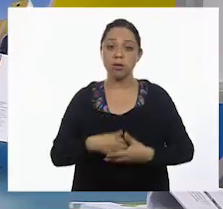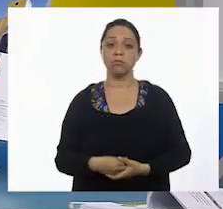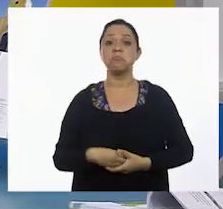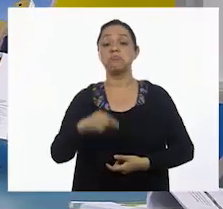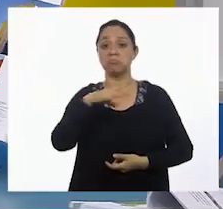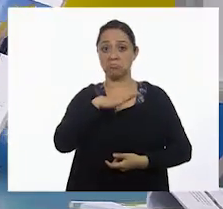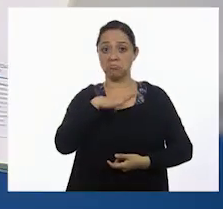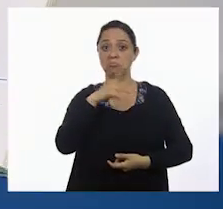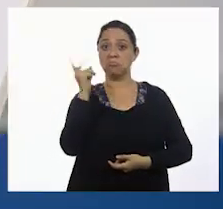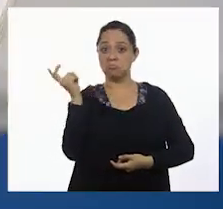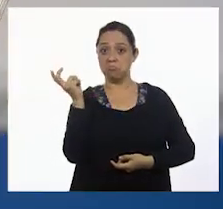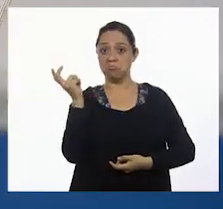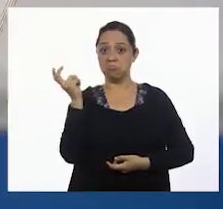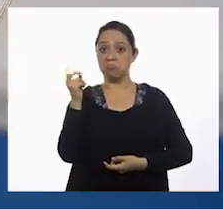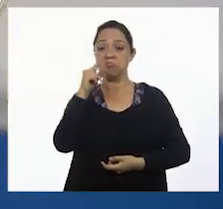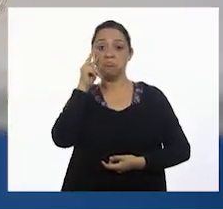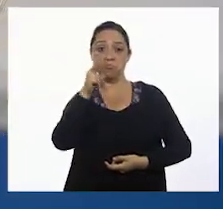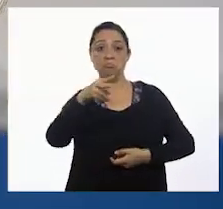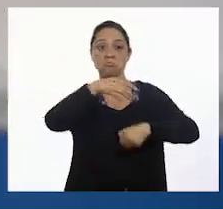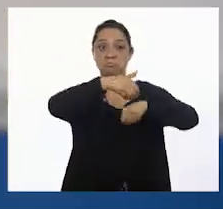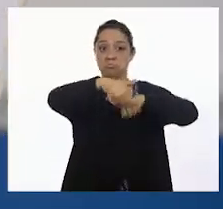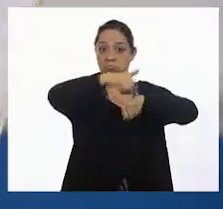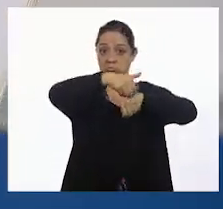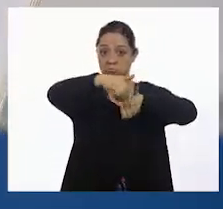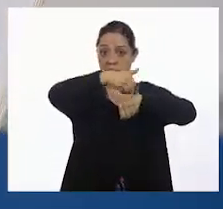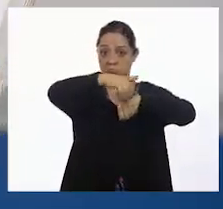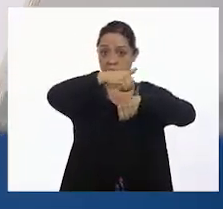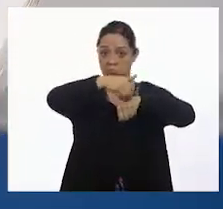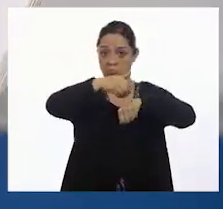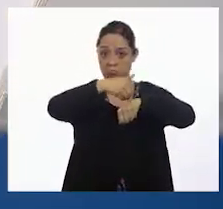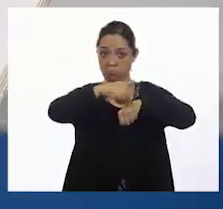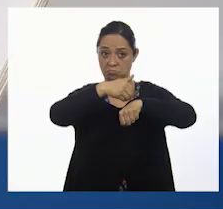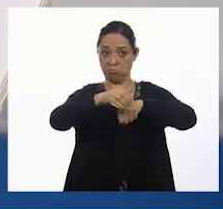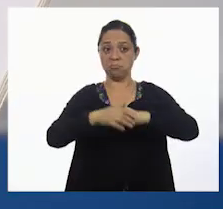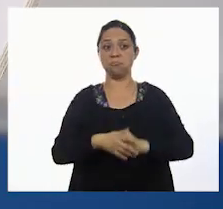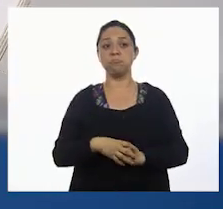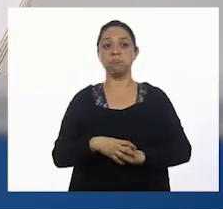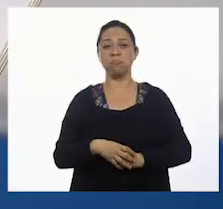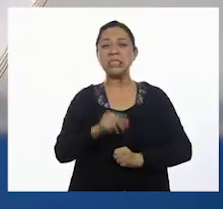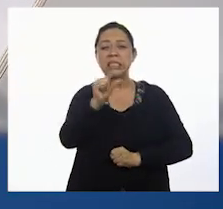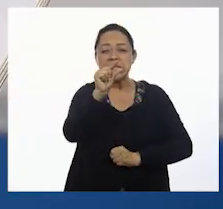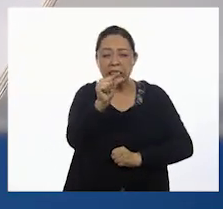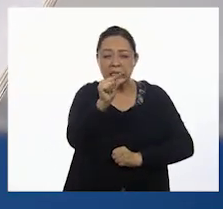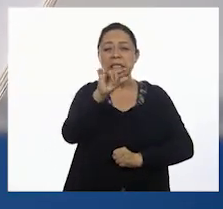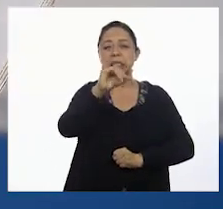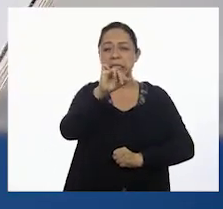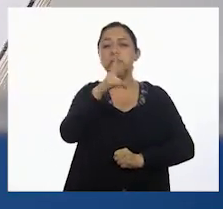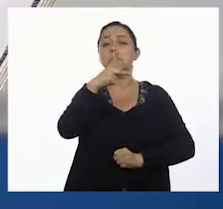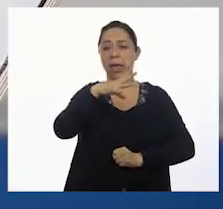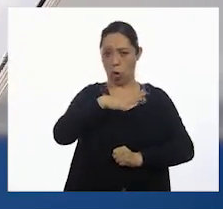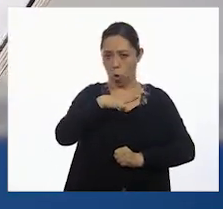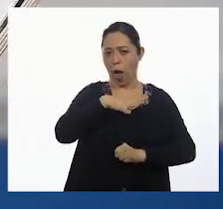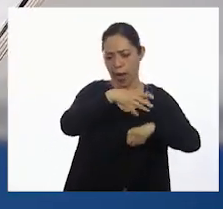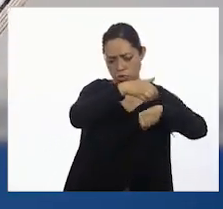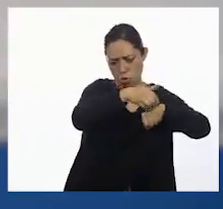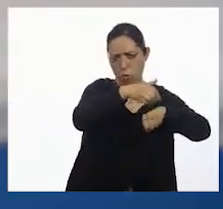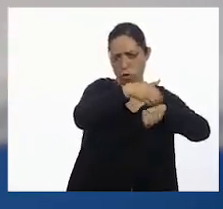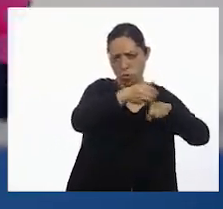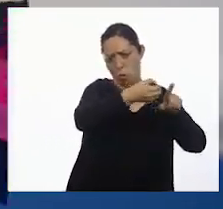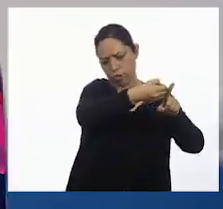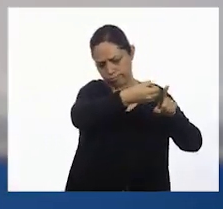Aquí se alcanzan a ver los números de las páginas. Aunque están chiquitos, pues si están las páginas, corresponde